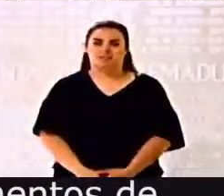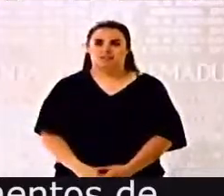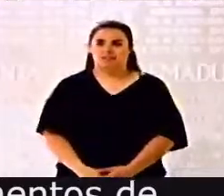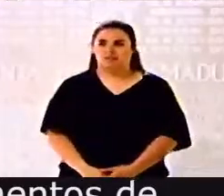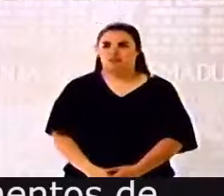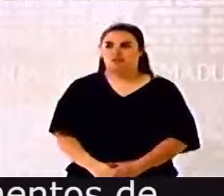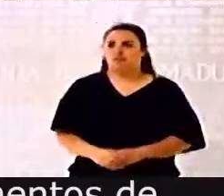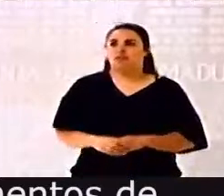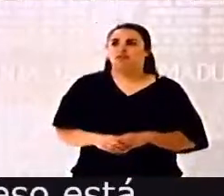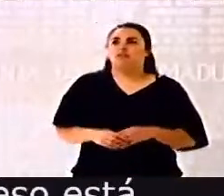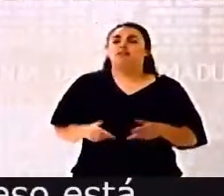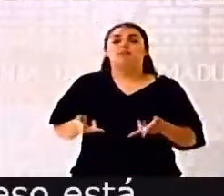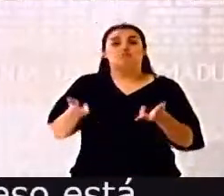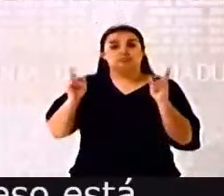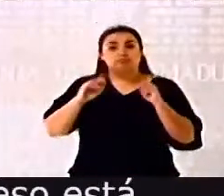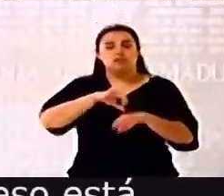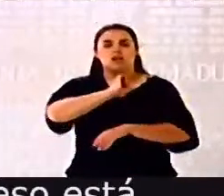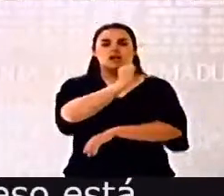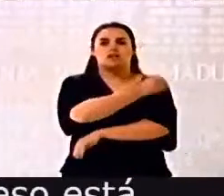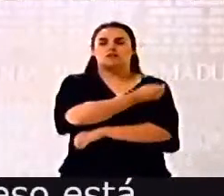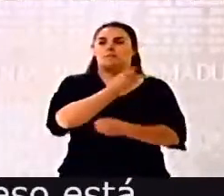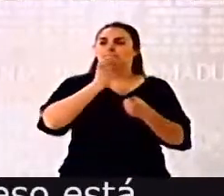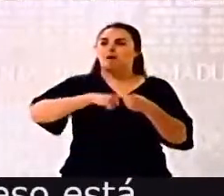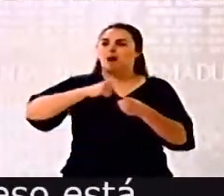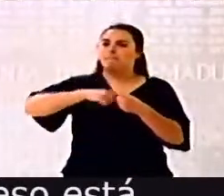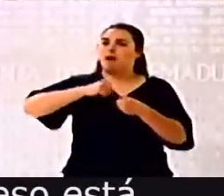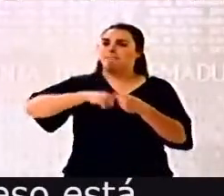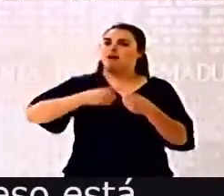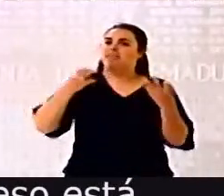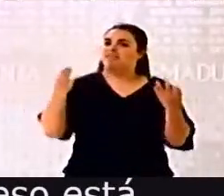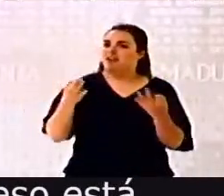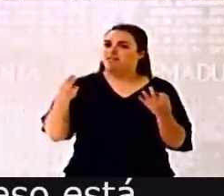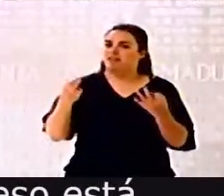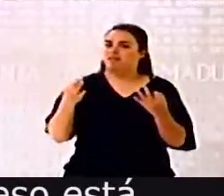que haber un consentimiento y un registro de la participación